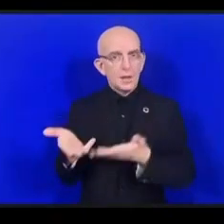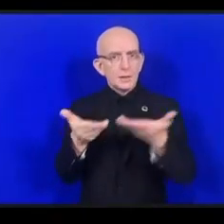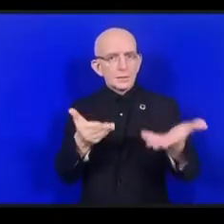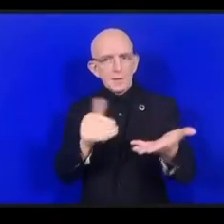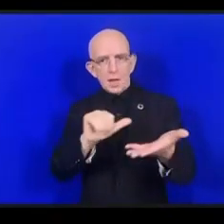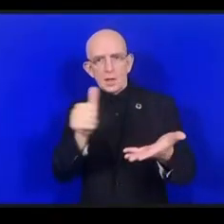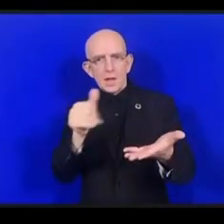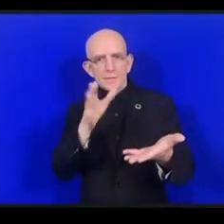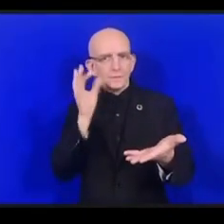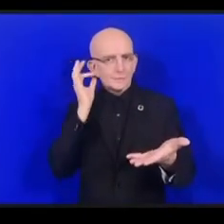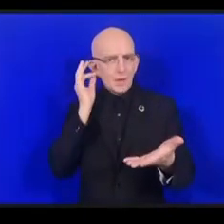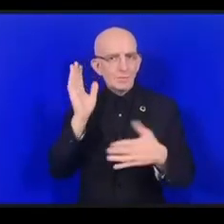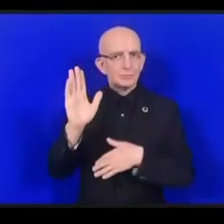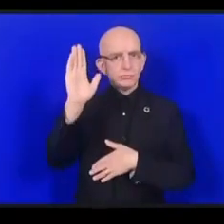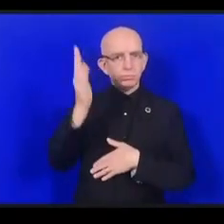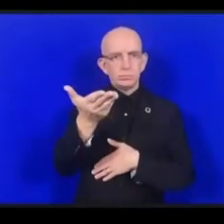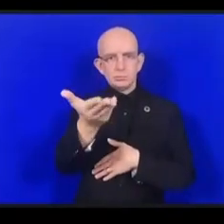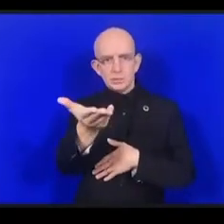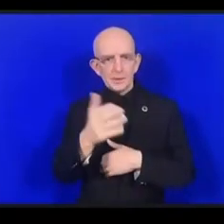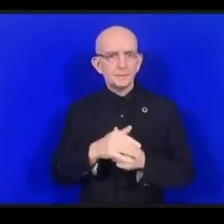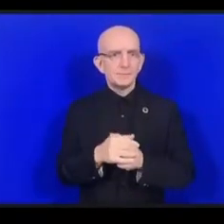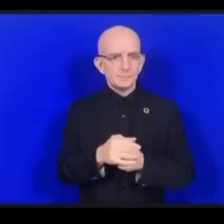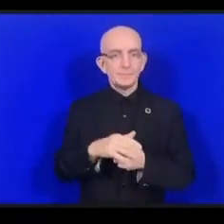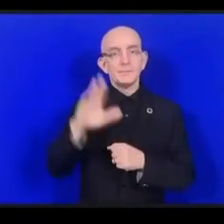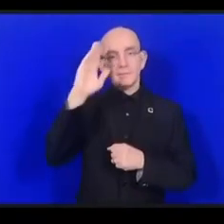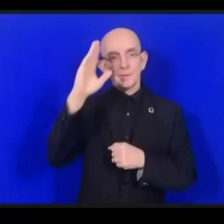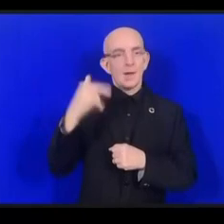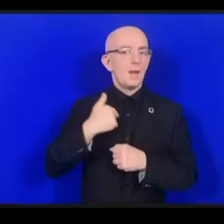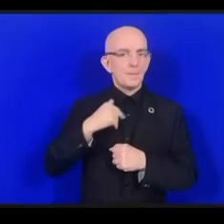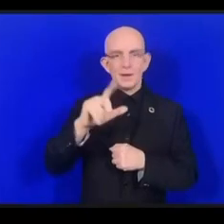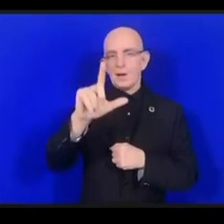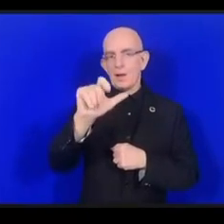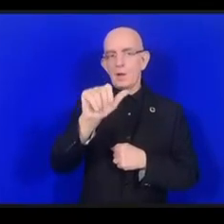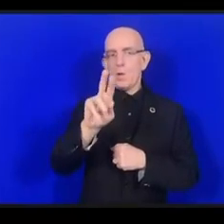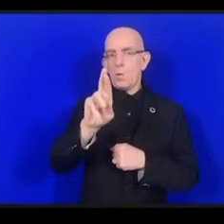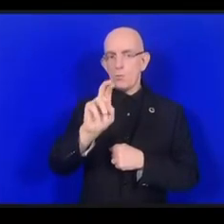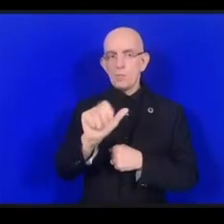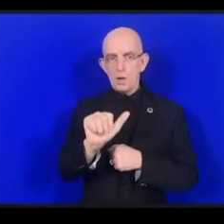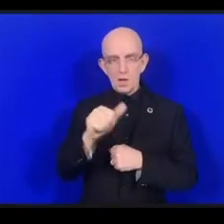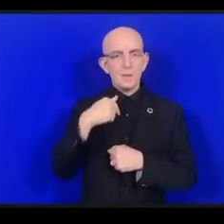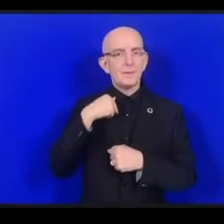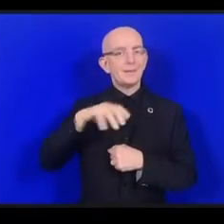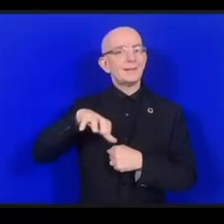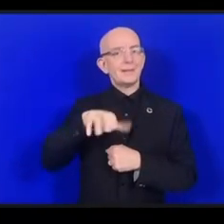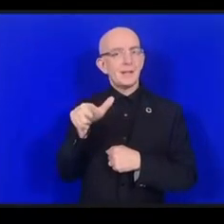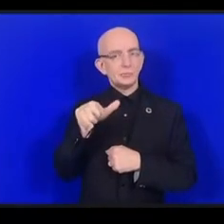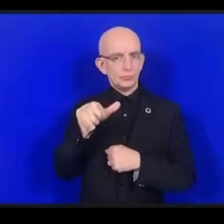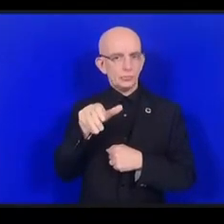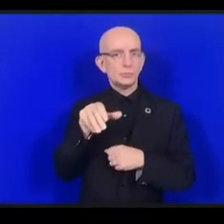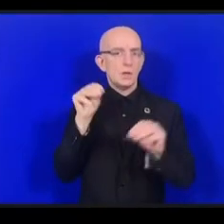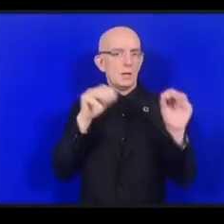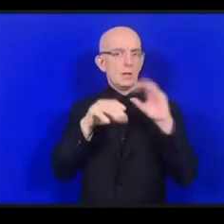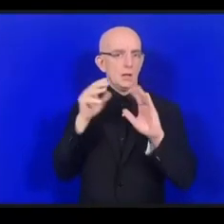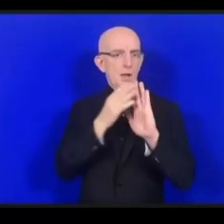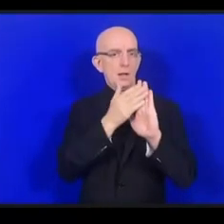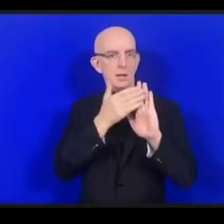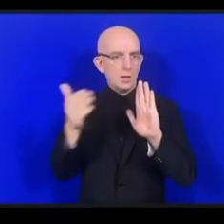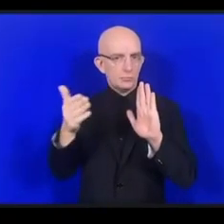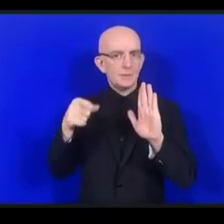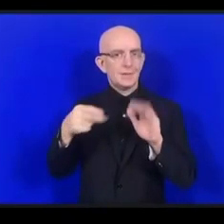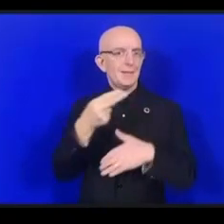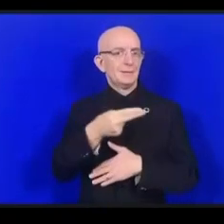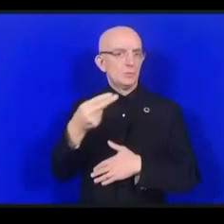la salta soy Mora de la biblioteca Nacional de Indonesia quiero decir que desde la perspectiva de las bibliotecas